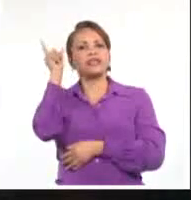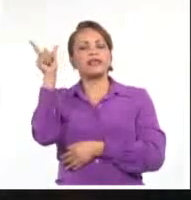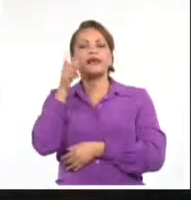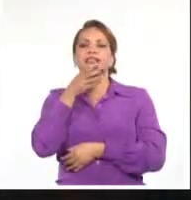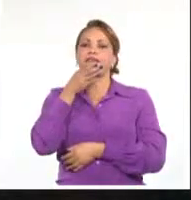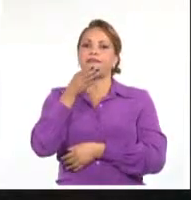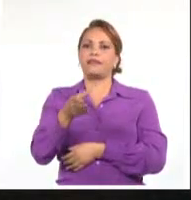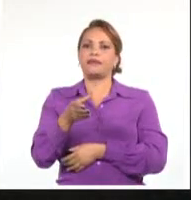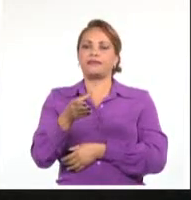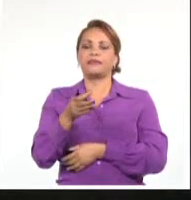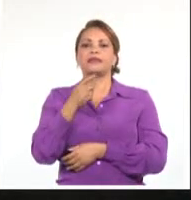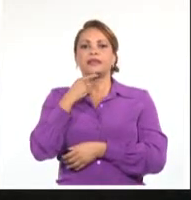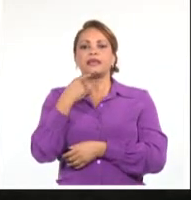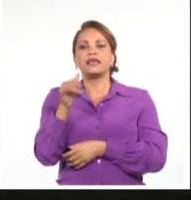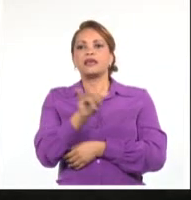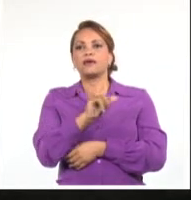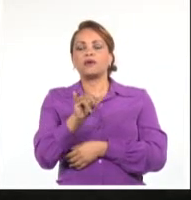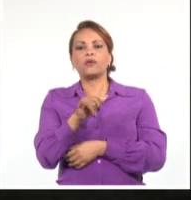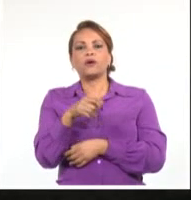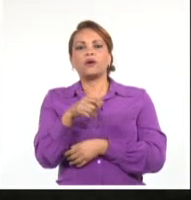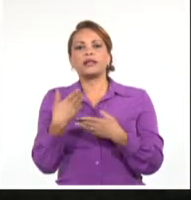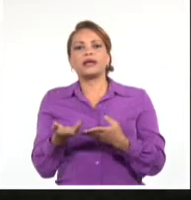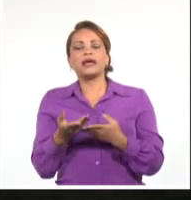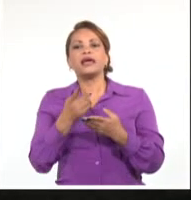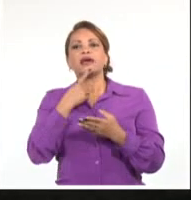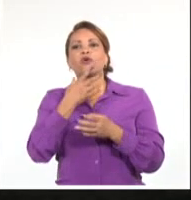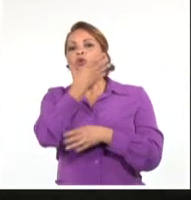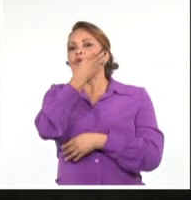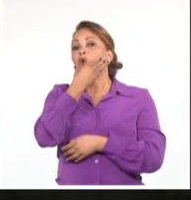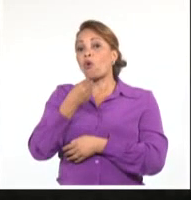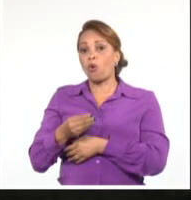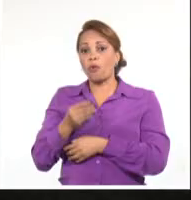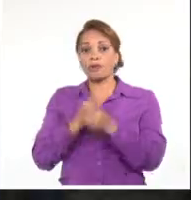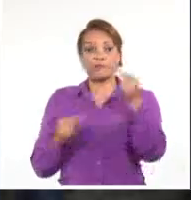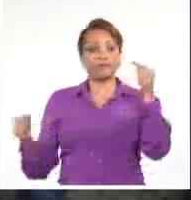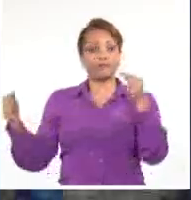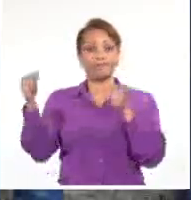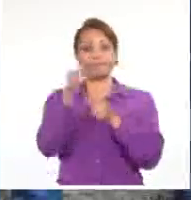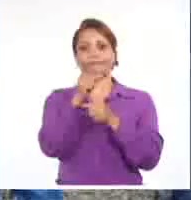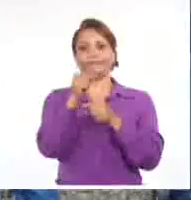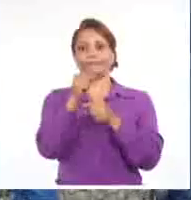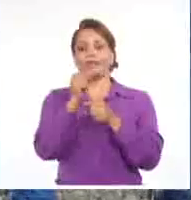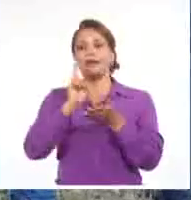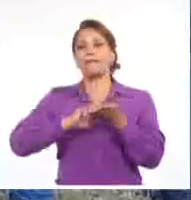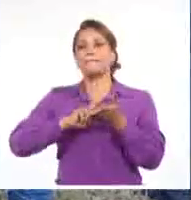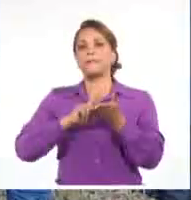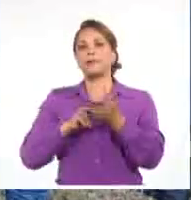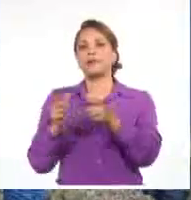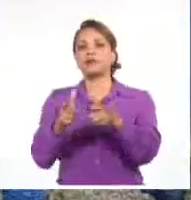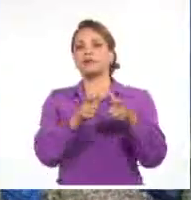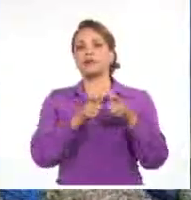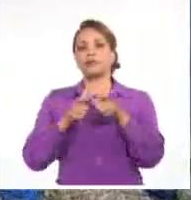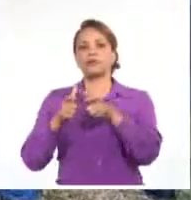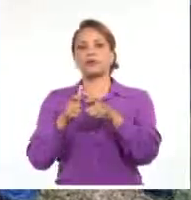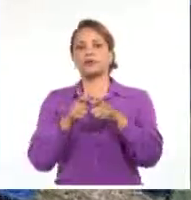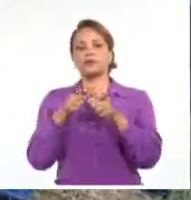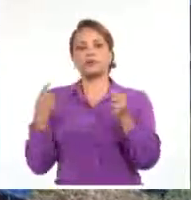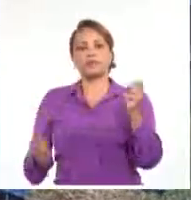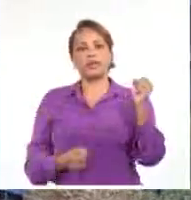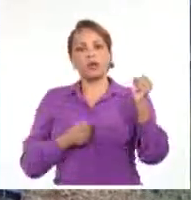histórico de la revolución, Fidel Castro Ruz, y con los jóvenes como protagonistas. Miembros de la Asociación de Combatientes de la